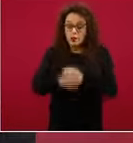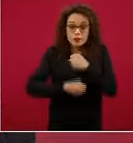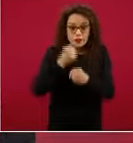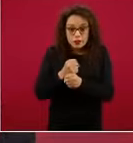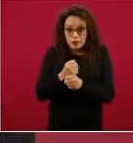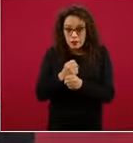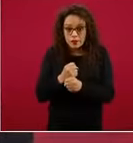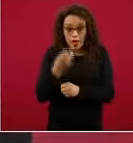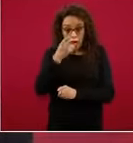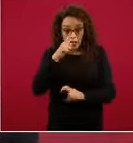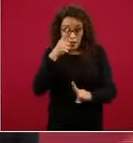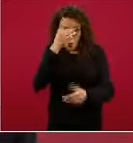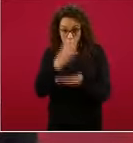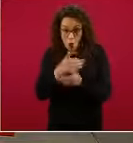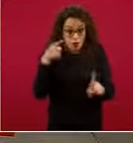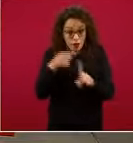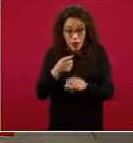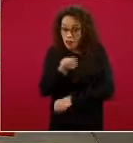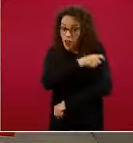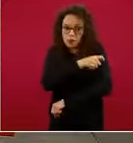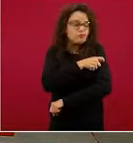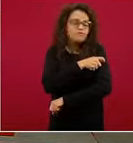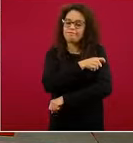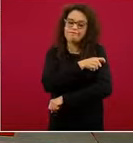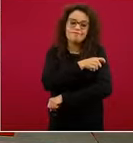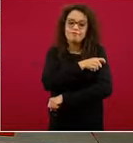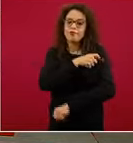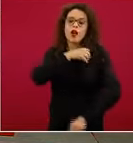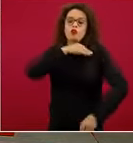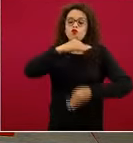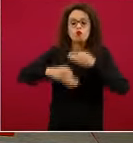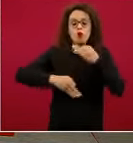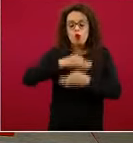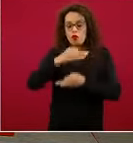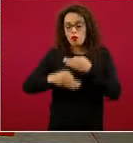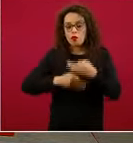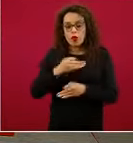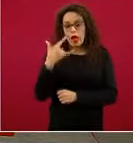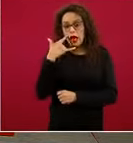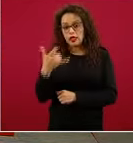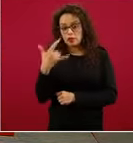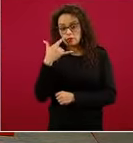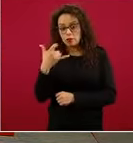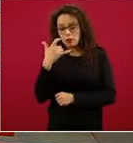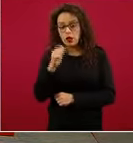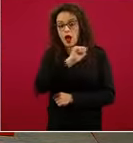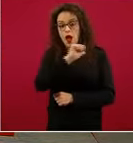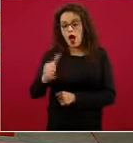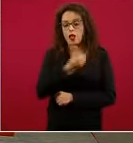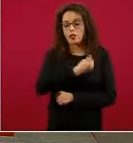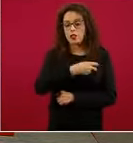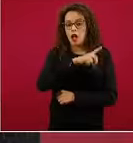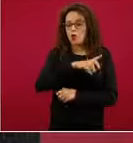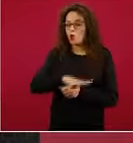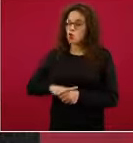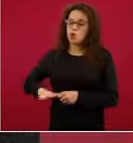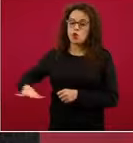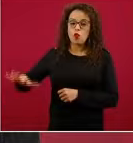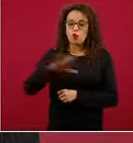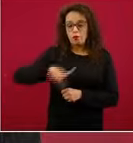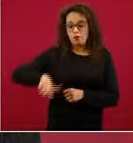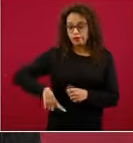por efecto de la vacuna, sino por un esfuerzo monumental de la salud pública global. Entonces, no va a ocurrir eso, y en la